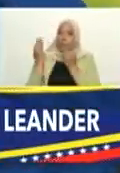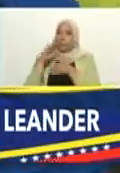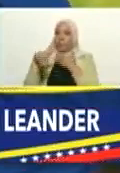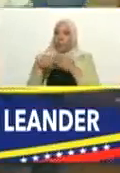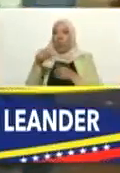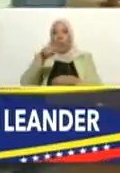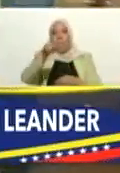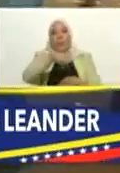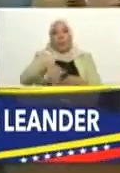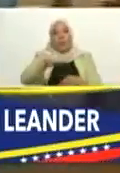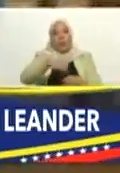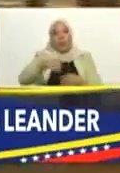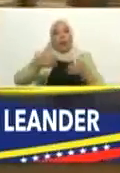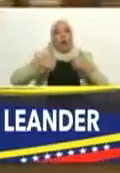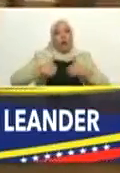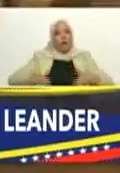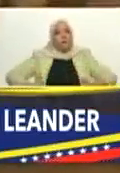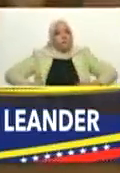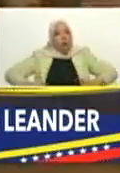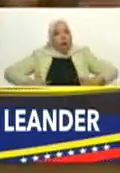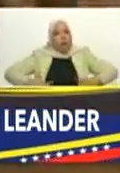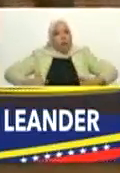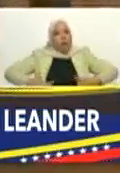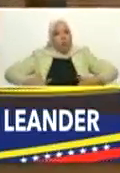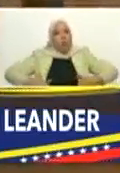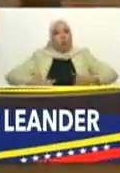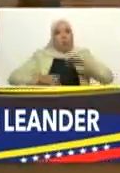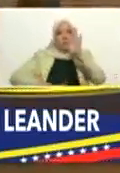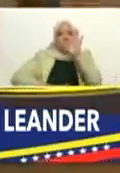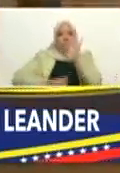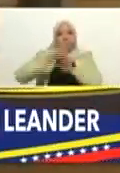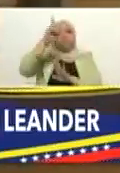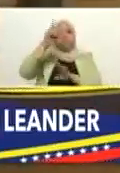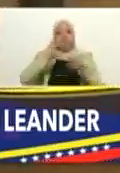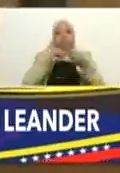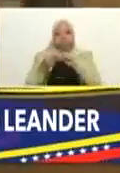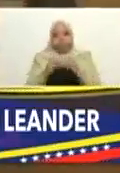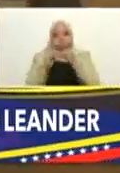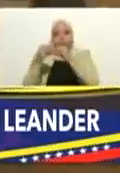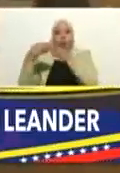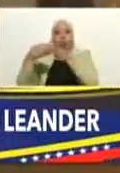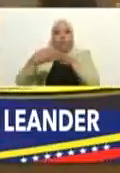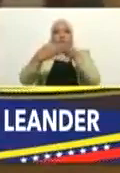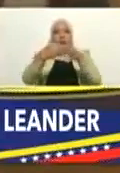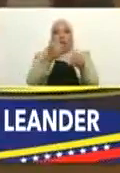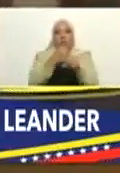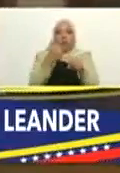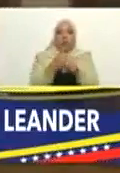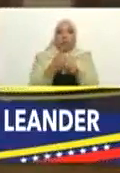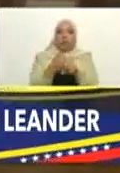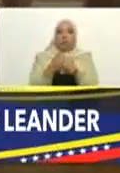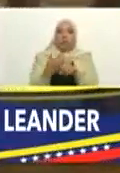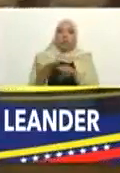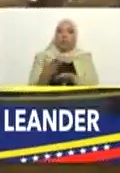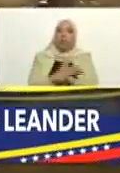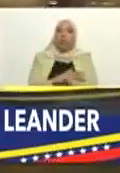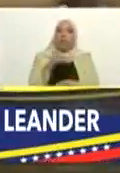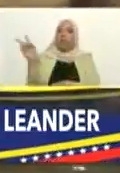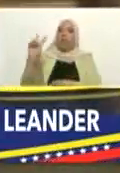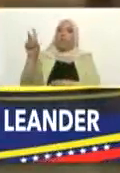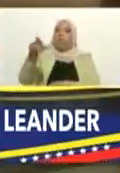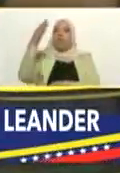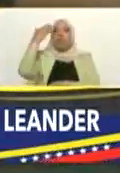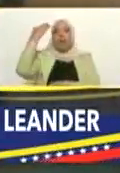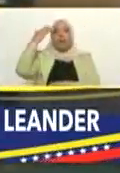venezolano, bueno, todo el esfuerzo que se hizo en materia de recuperación de este barco, que además está, como la mayoría de los venezolanos saben,